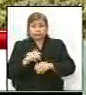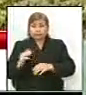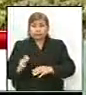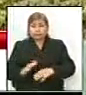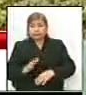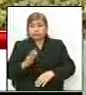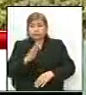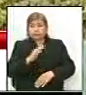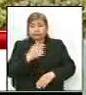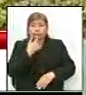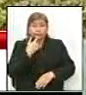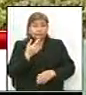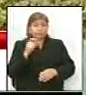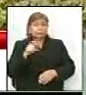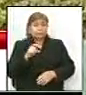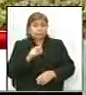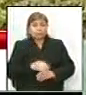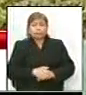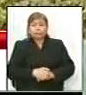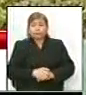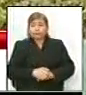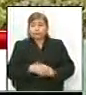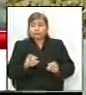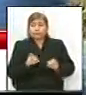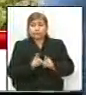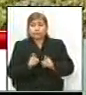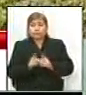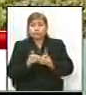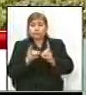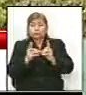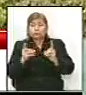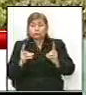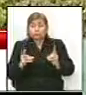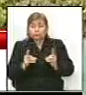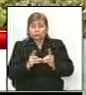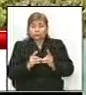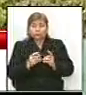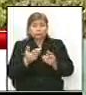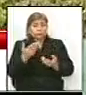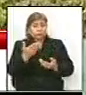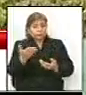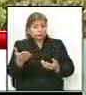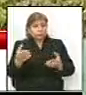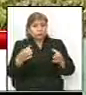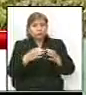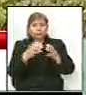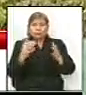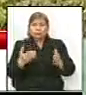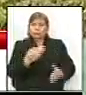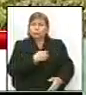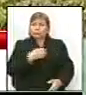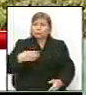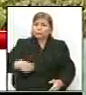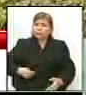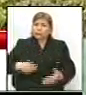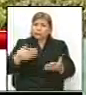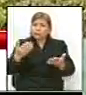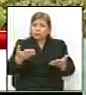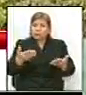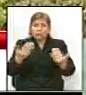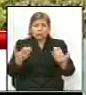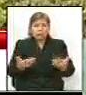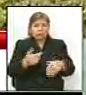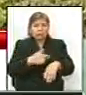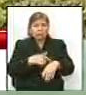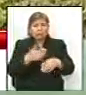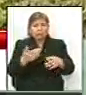también merecemos, como un distrito nuevo, que haya atención, señor congresista, señores ministros que se encuentran en este